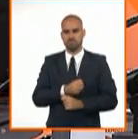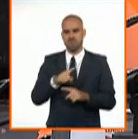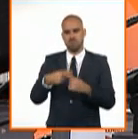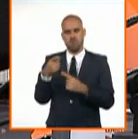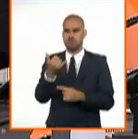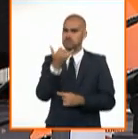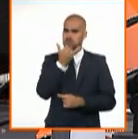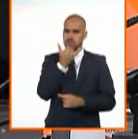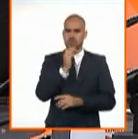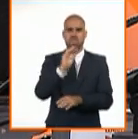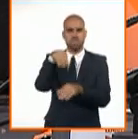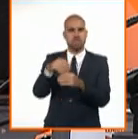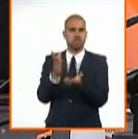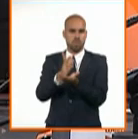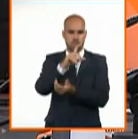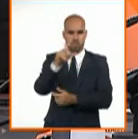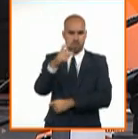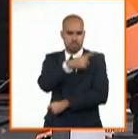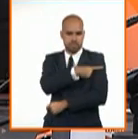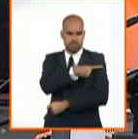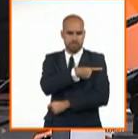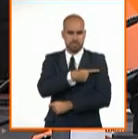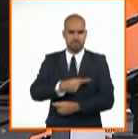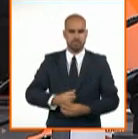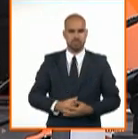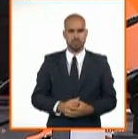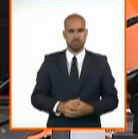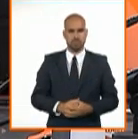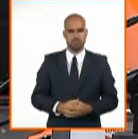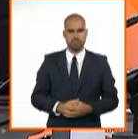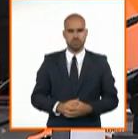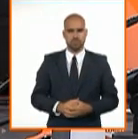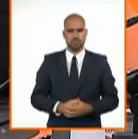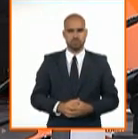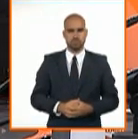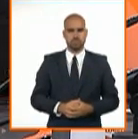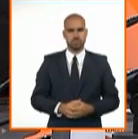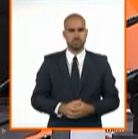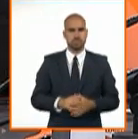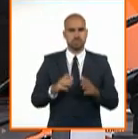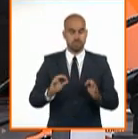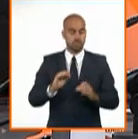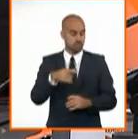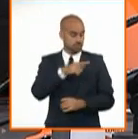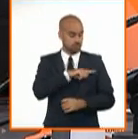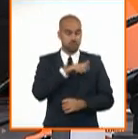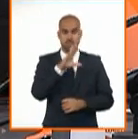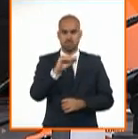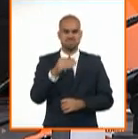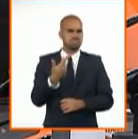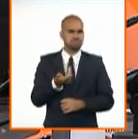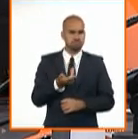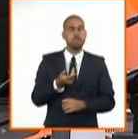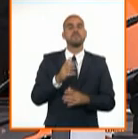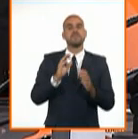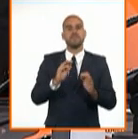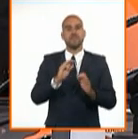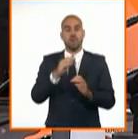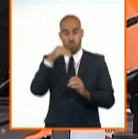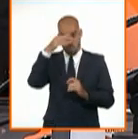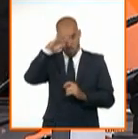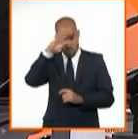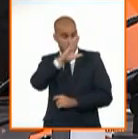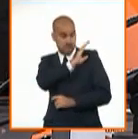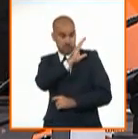en una escuela primaria de walt de anoche mismo el canciller cubano bruno rodríguez parrilla parrilla